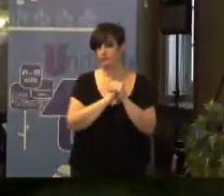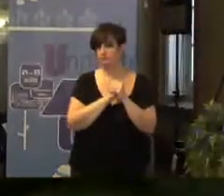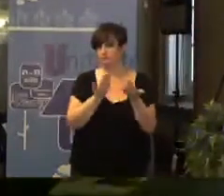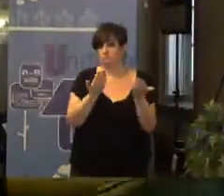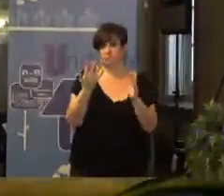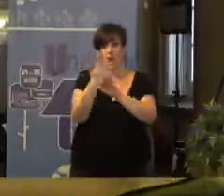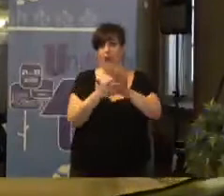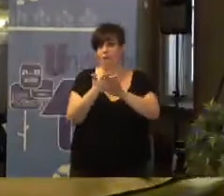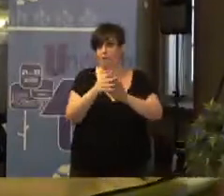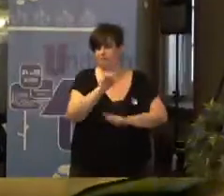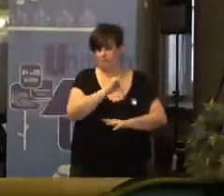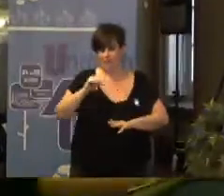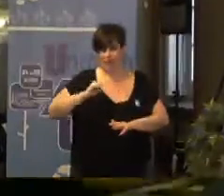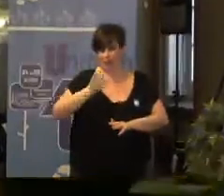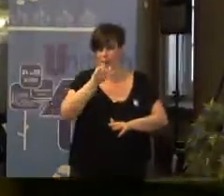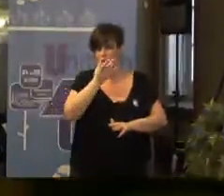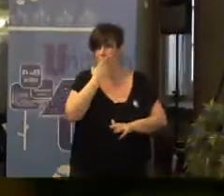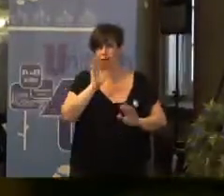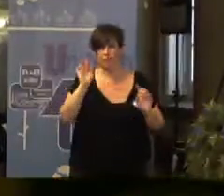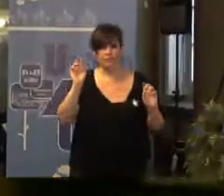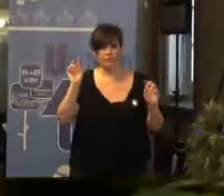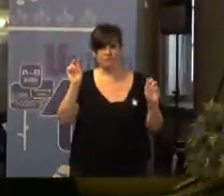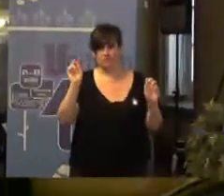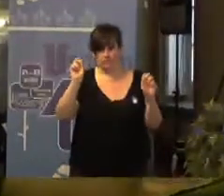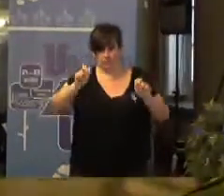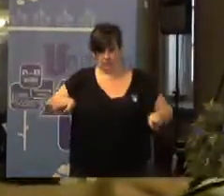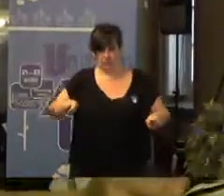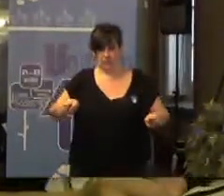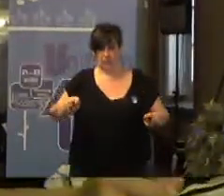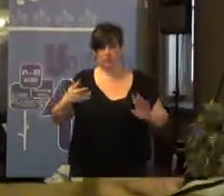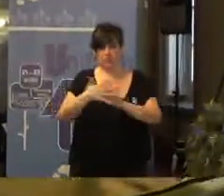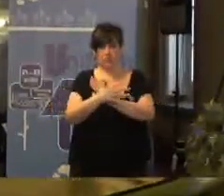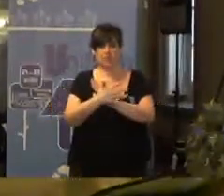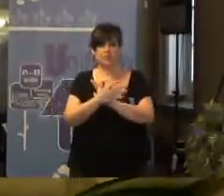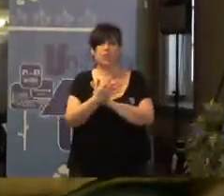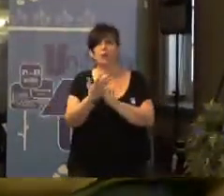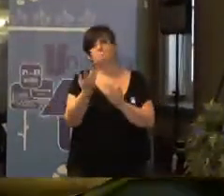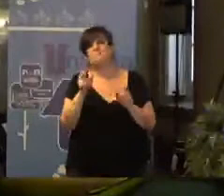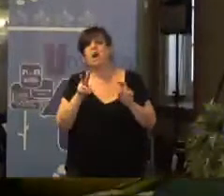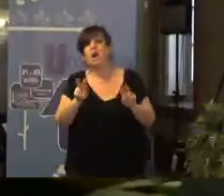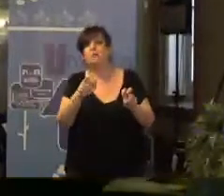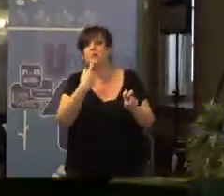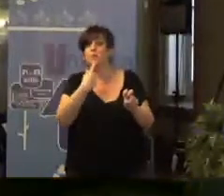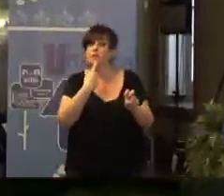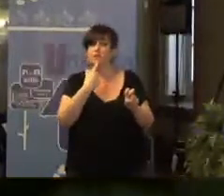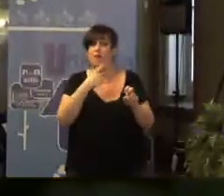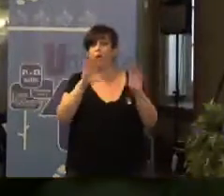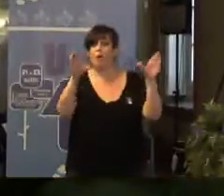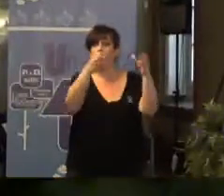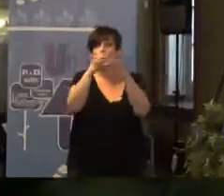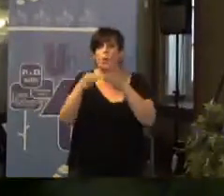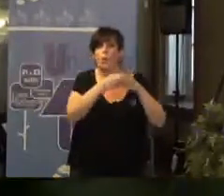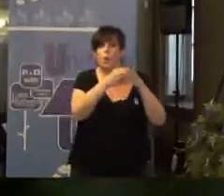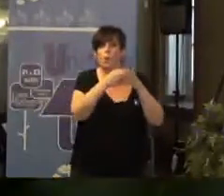autocensuras, non? Porque tamén cando a esquerda empezou a autocensurarse, decir que a loita de clases non estaba bien visto, pois entonces evidentemente o que